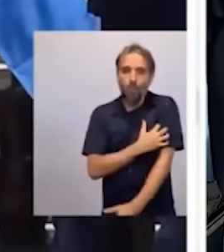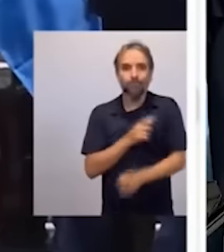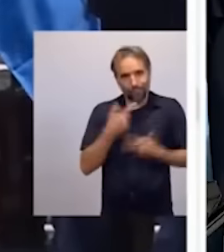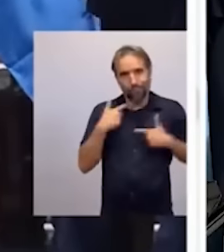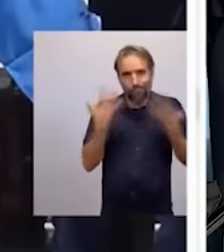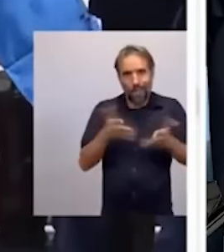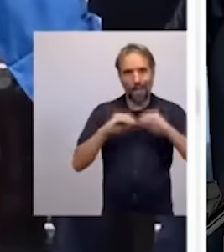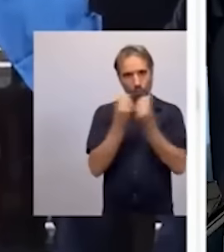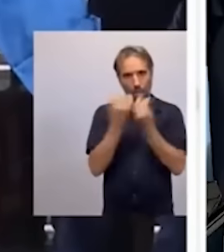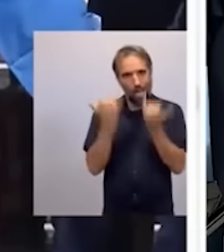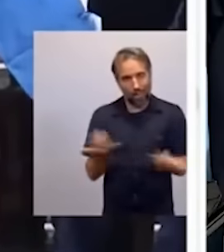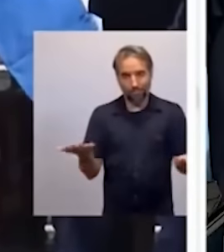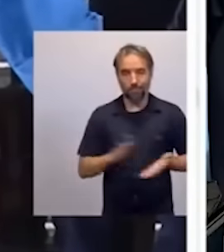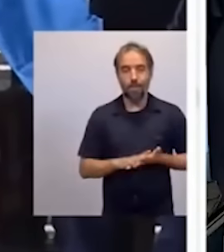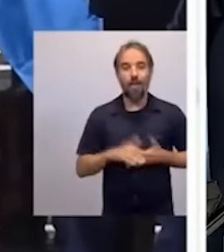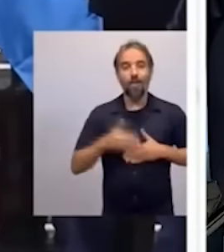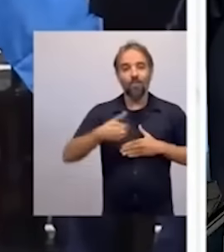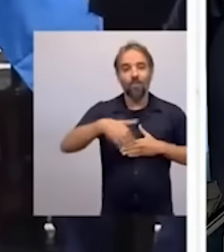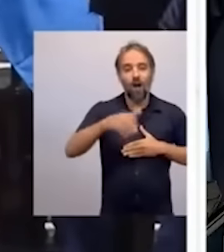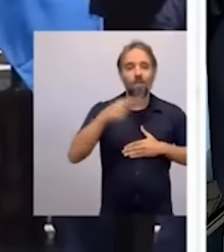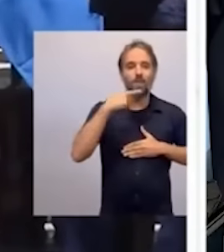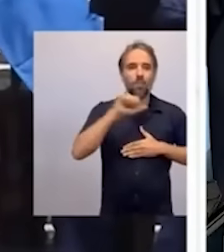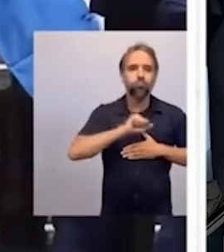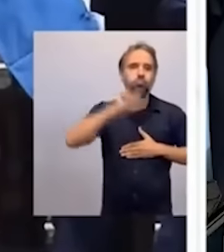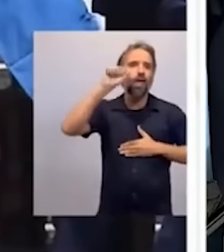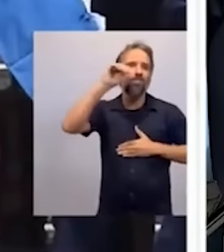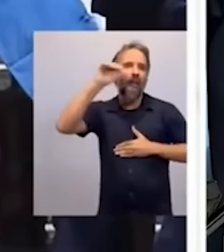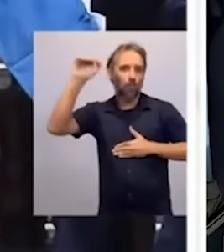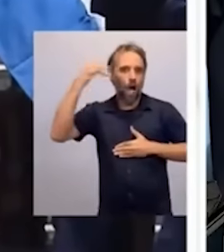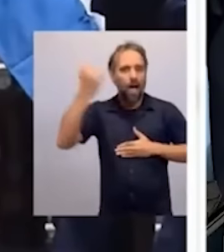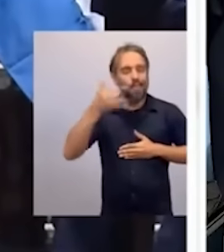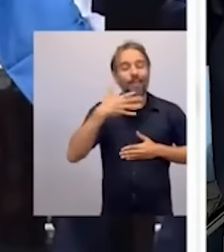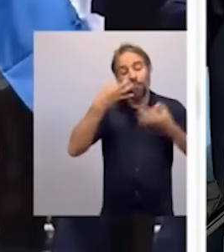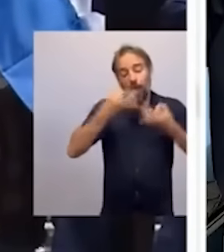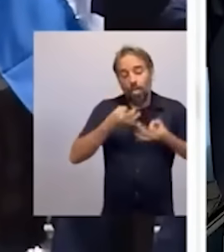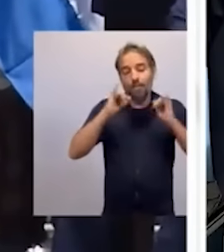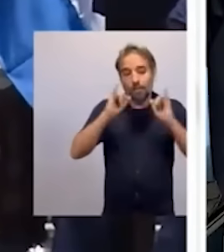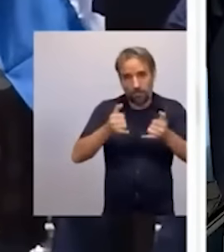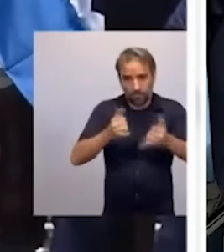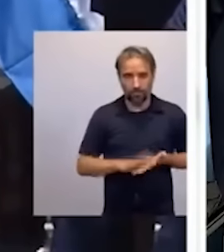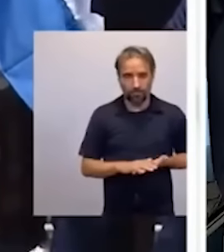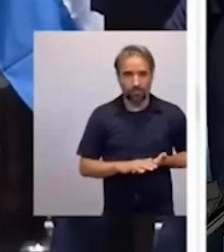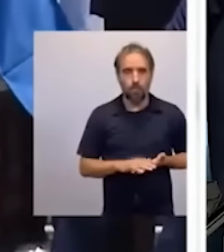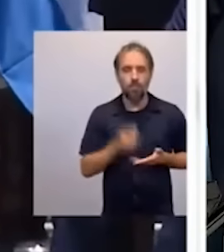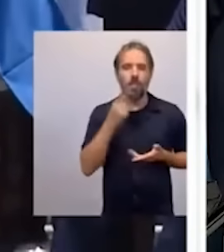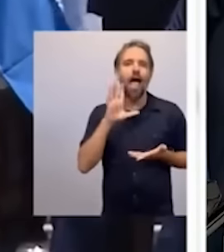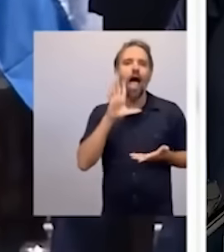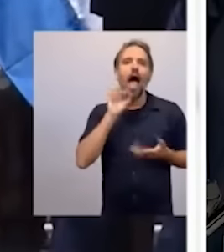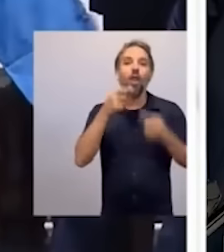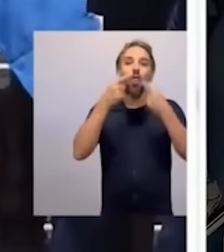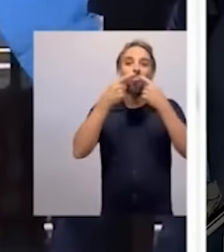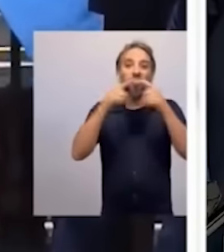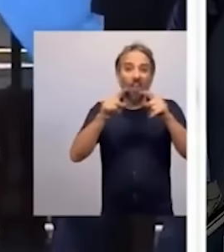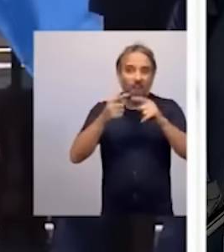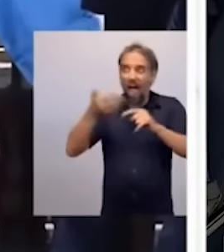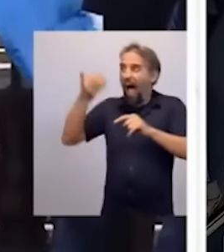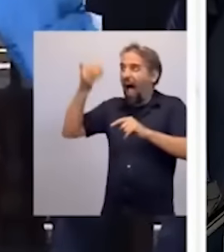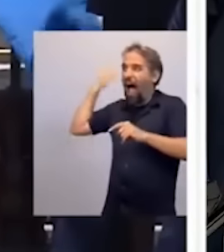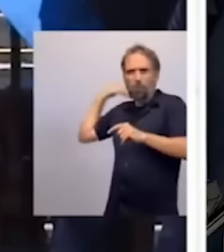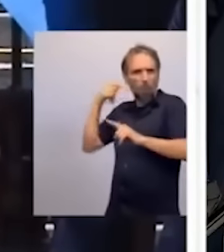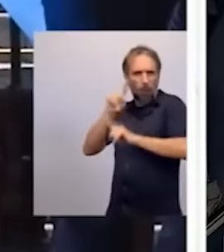10 porque esto no es nada más que una fuerte suba de precio sino que se da junto con una cantidad de despidos que va a ver